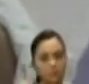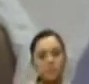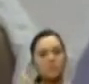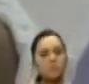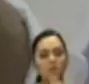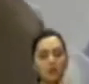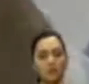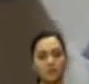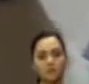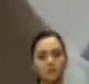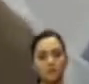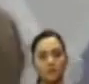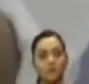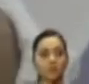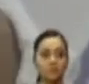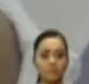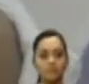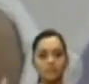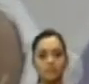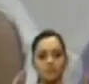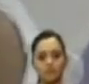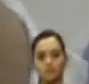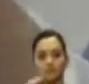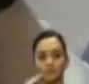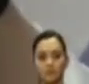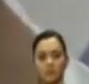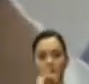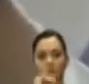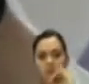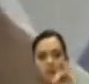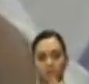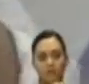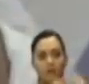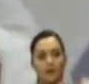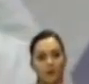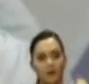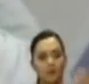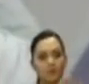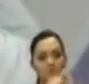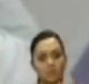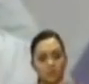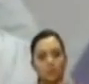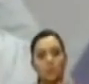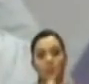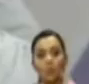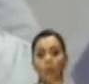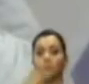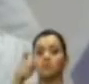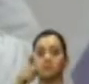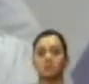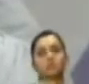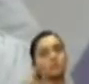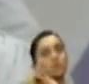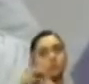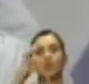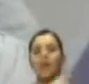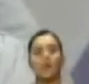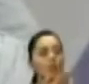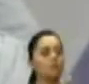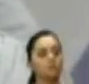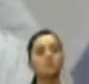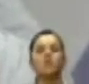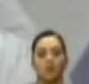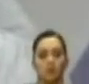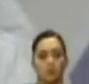para operaciones exteriores, cartas de garantía, etcétera, respaldar esas operaciones exteriores y para respaldar el sistema